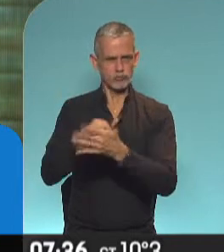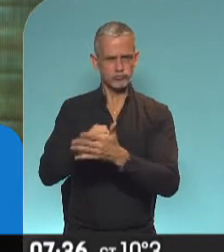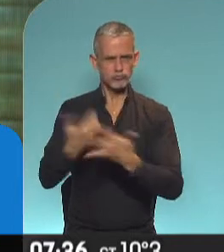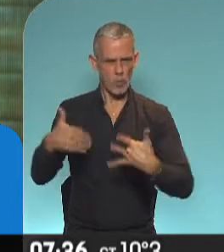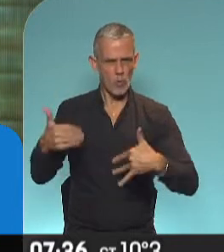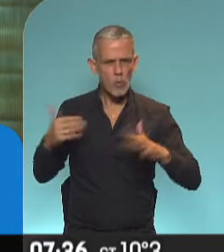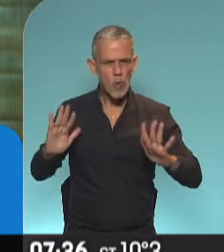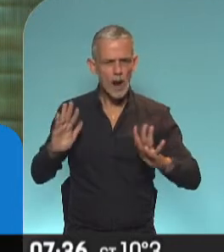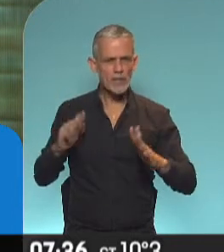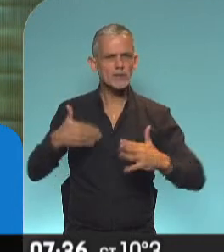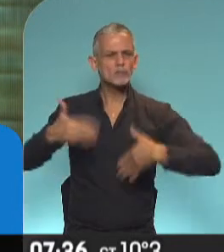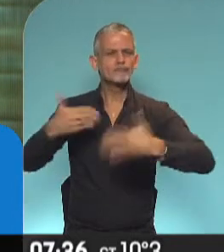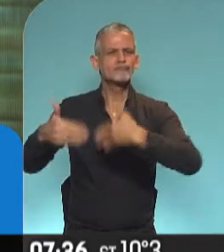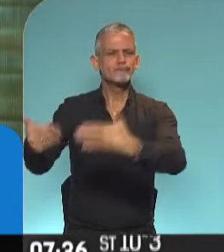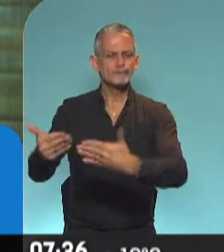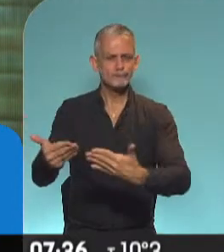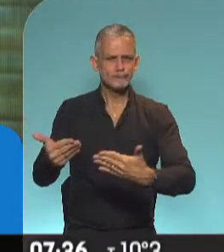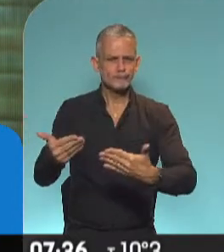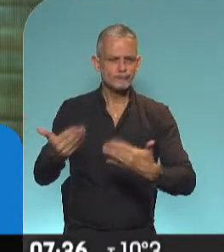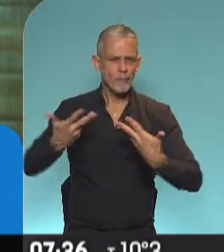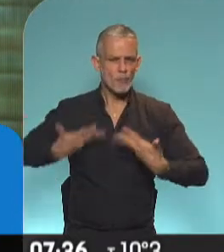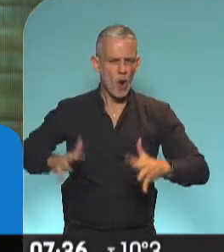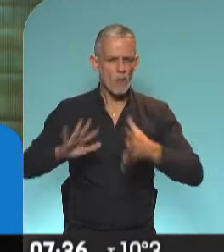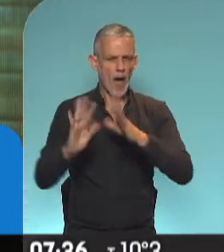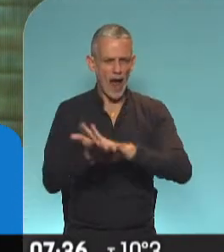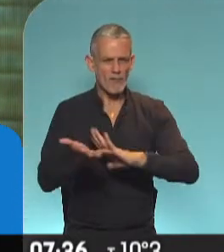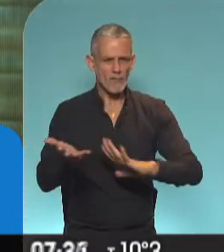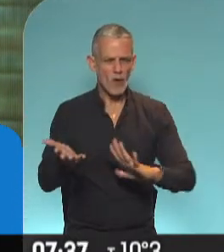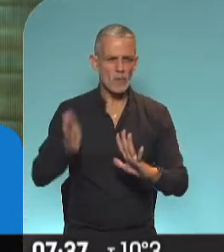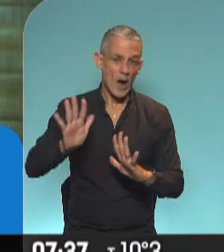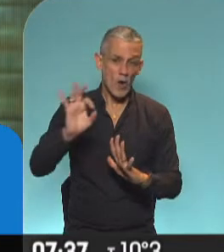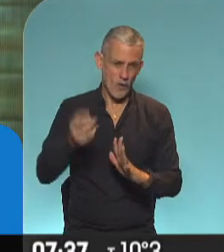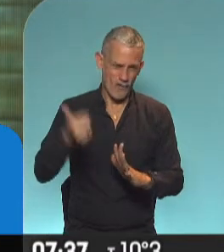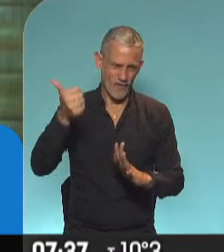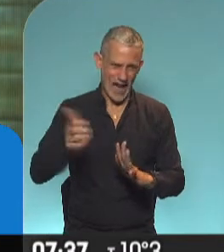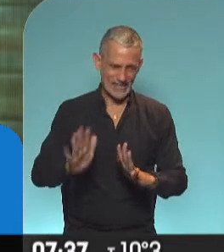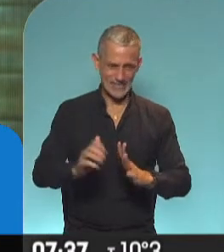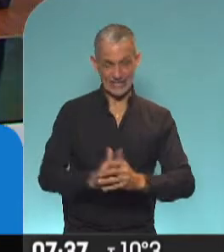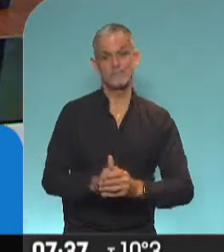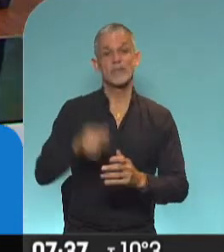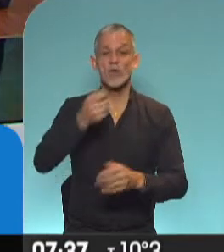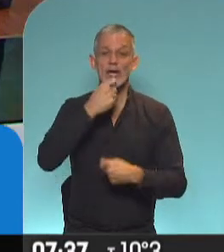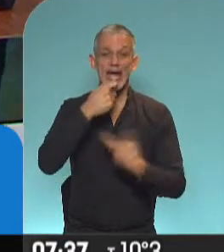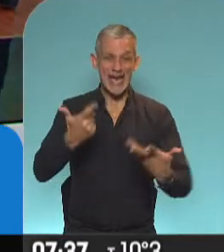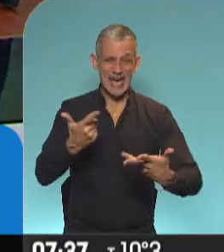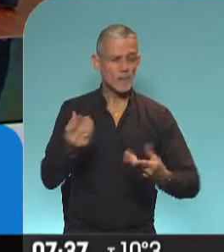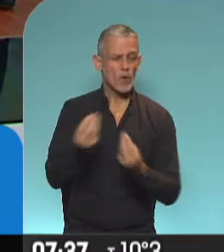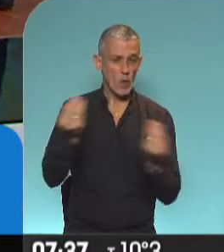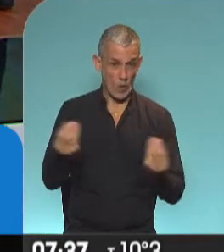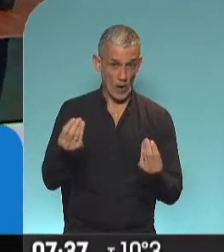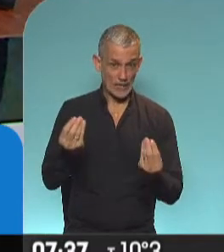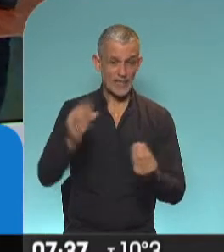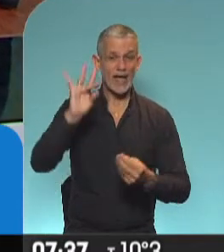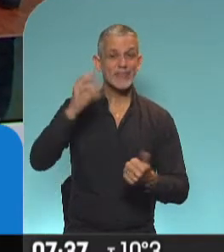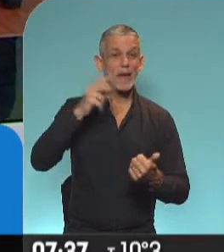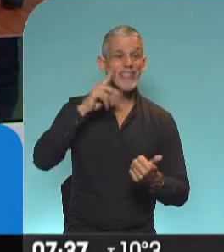y transcurrirlas de una manera muy normal, digamos, o muy fácil. Claro. Entonces, el ejemplo clásico y típico es el de